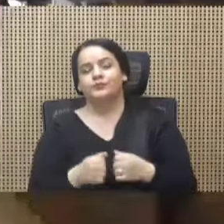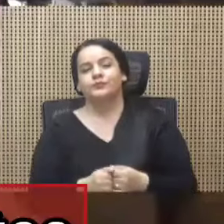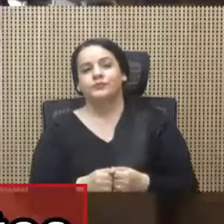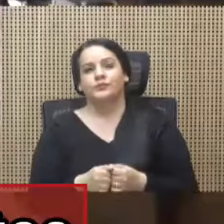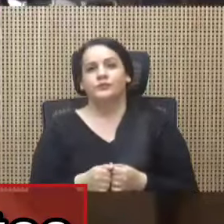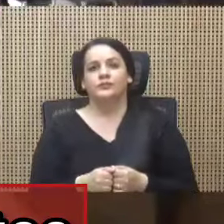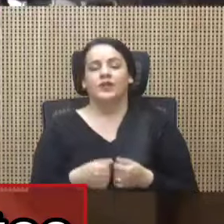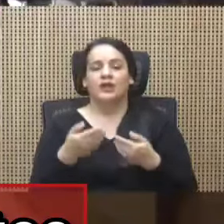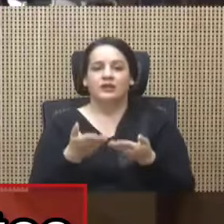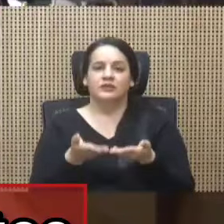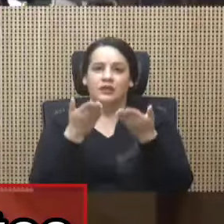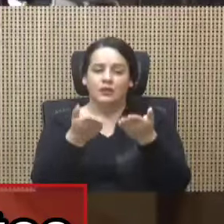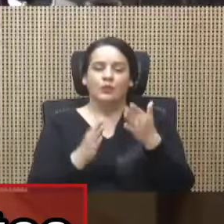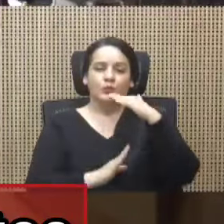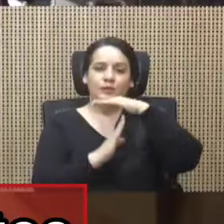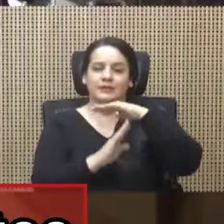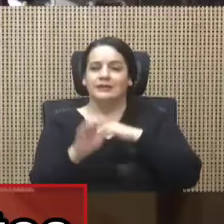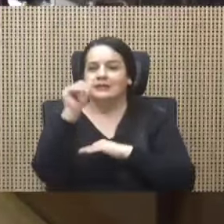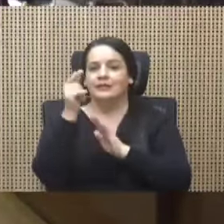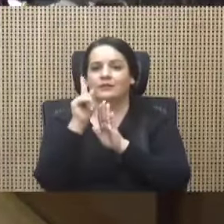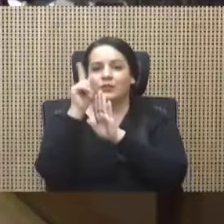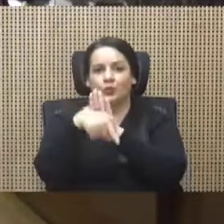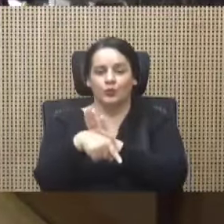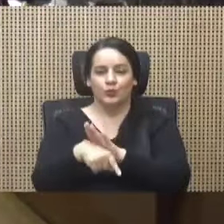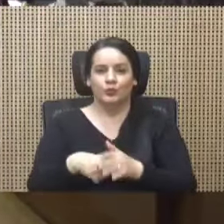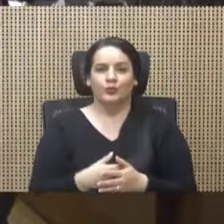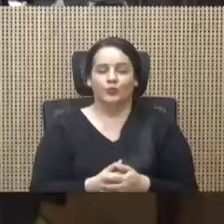Se otorga un receso hasta por diez minutos.